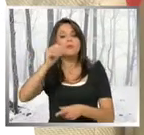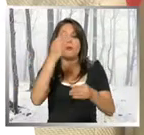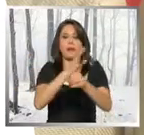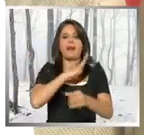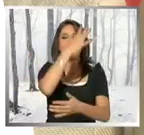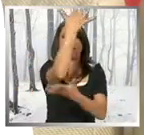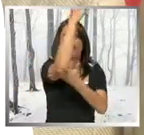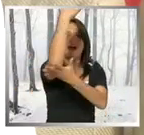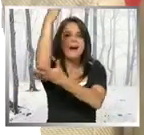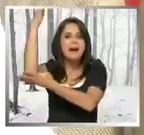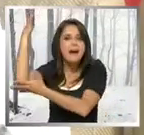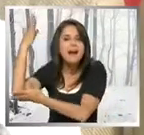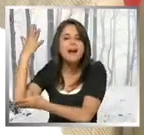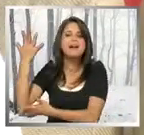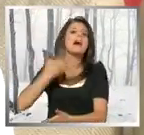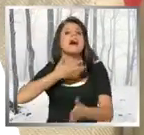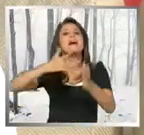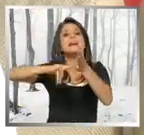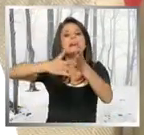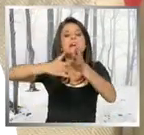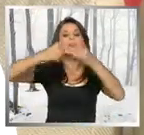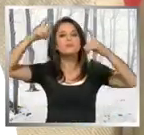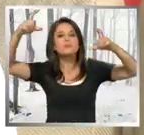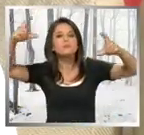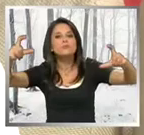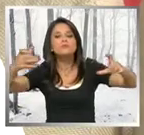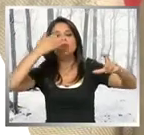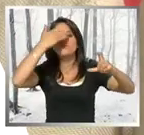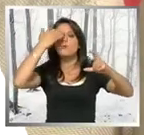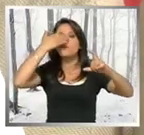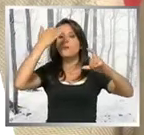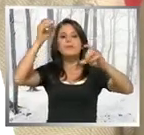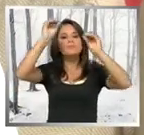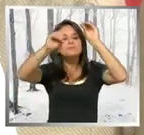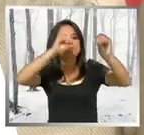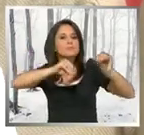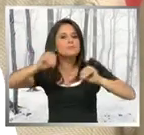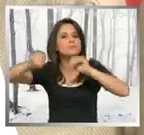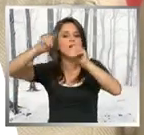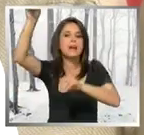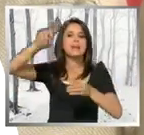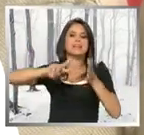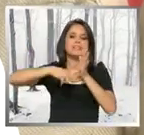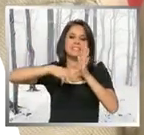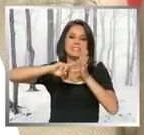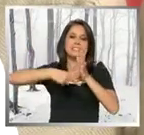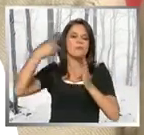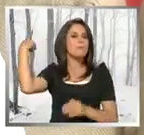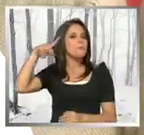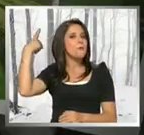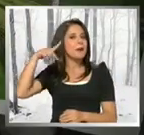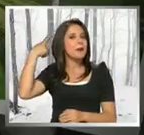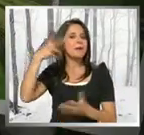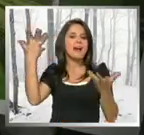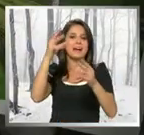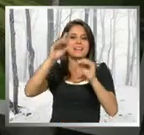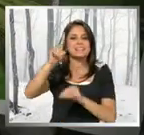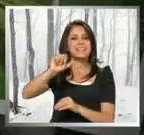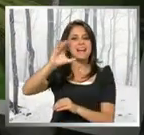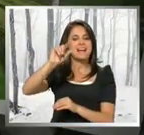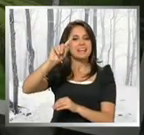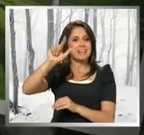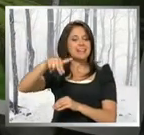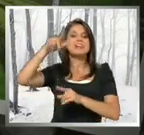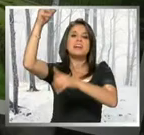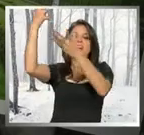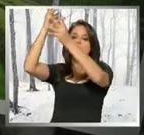árboles, tiene un reloj monumental hecho de flores, se hizo en Zacatlán, Puebla, tiene réplicas